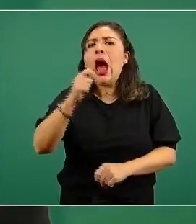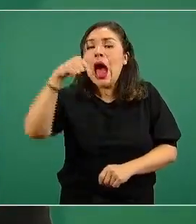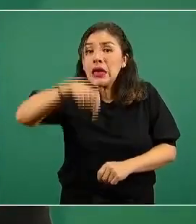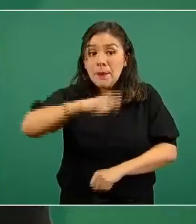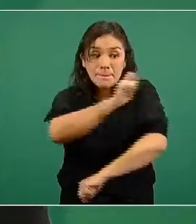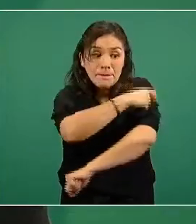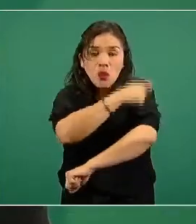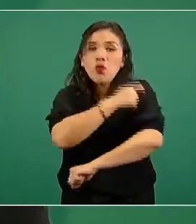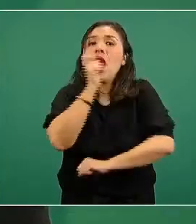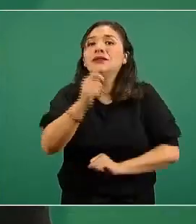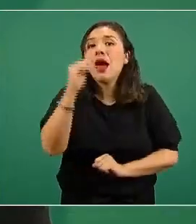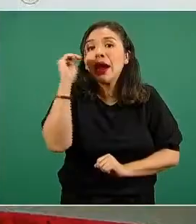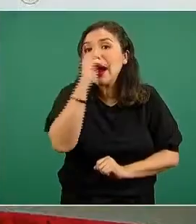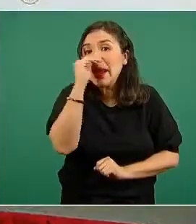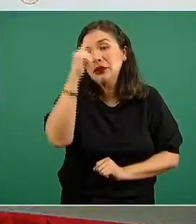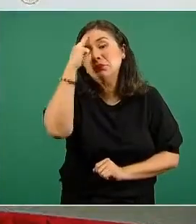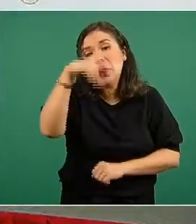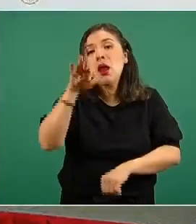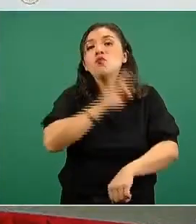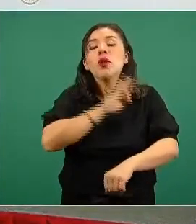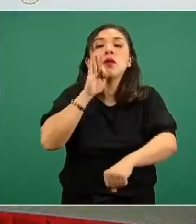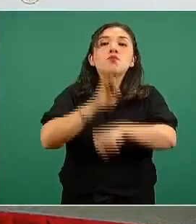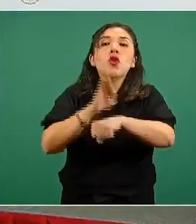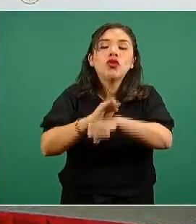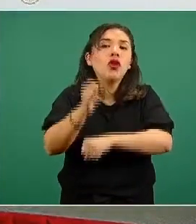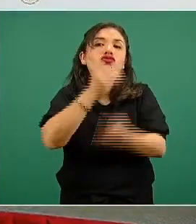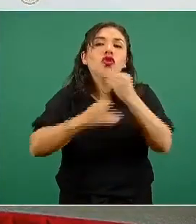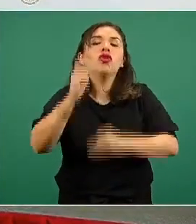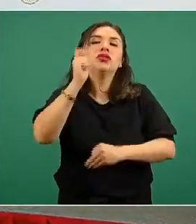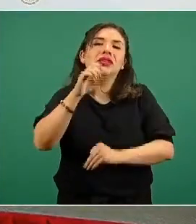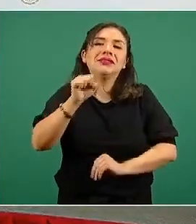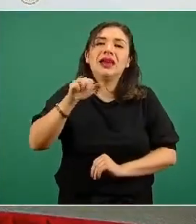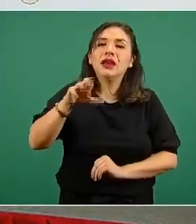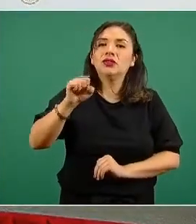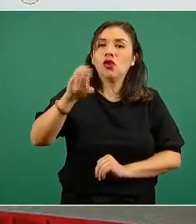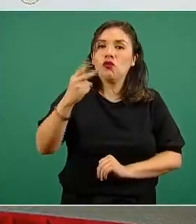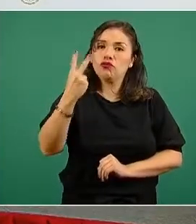gratuita para protegernos contra el virus SARS-CoV-2.